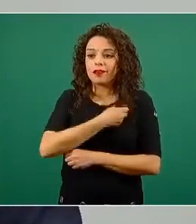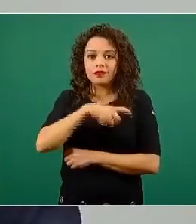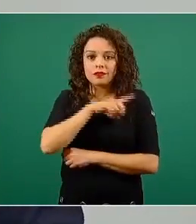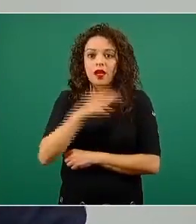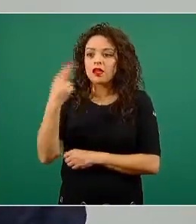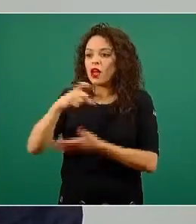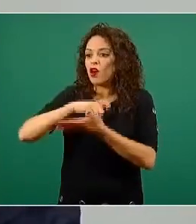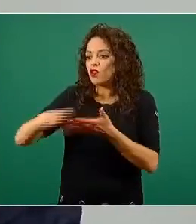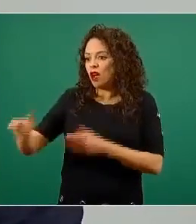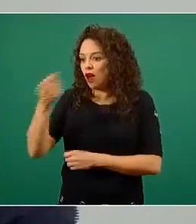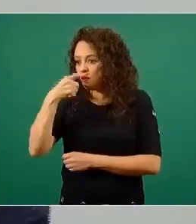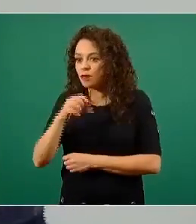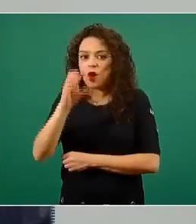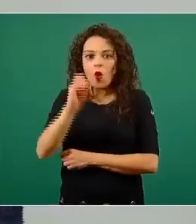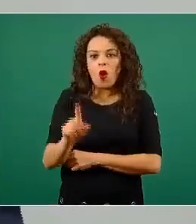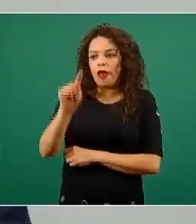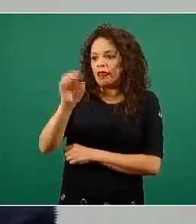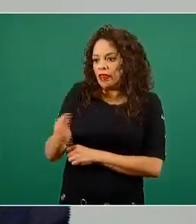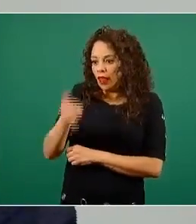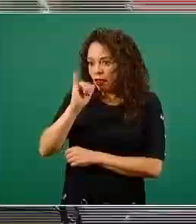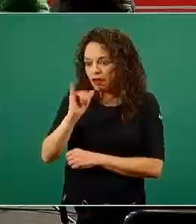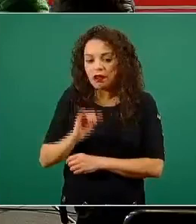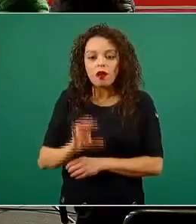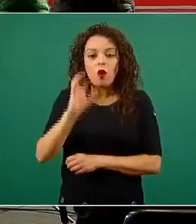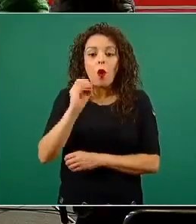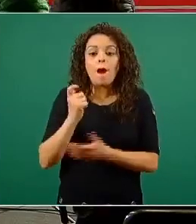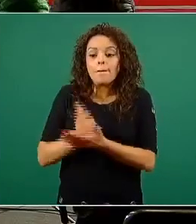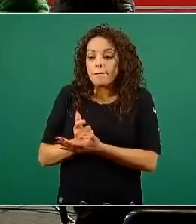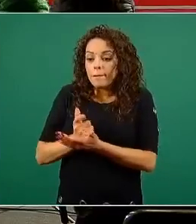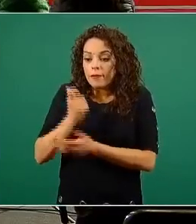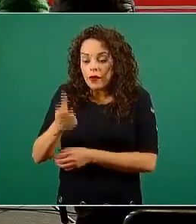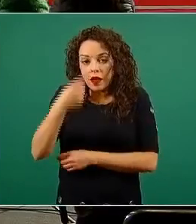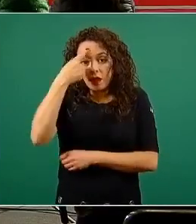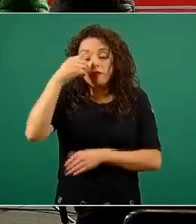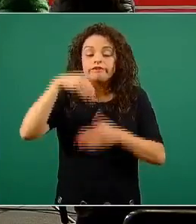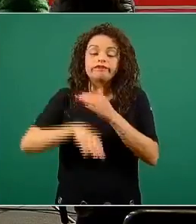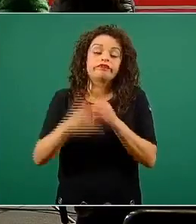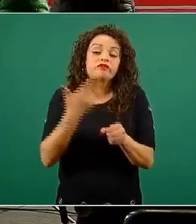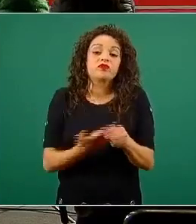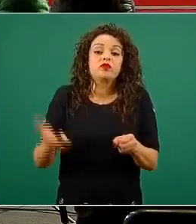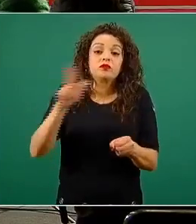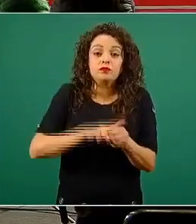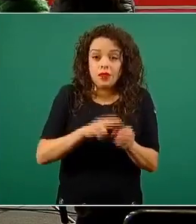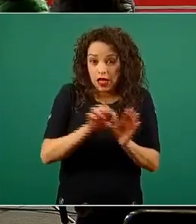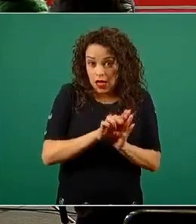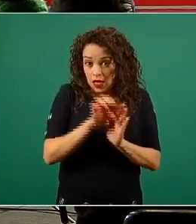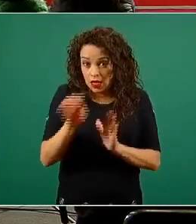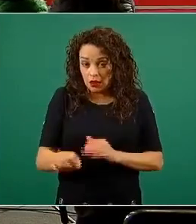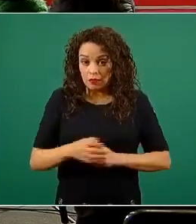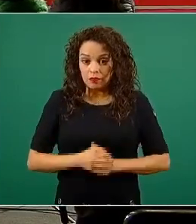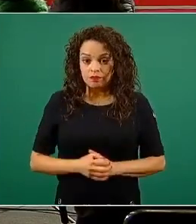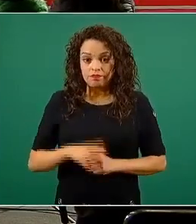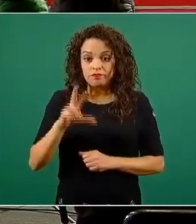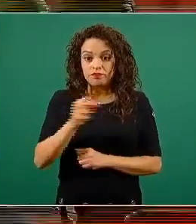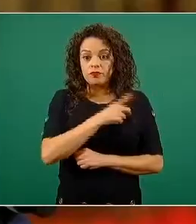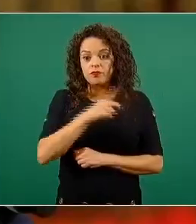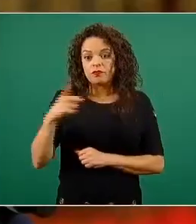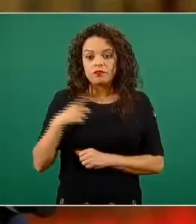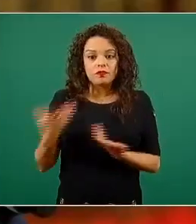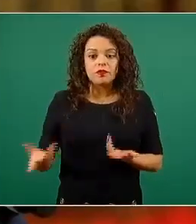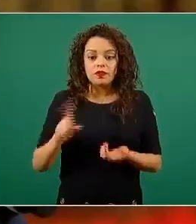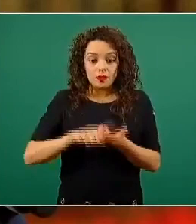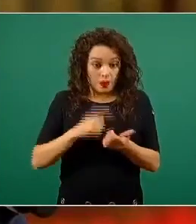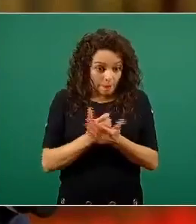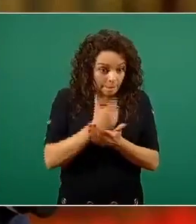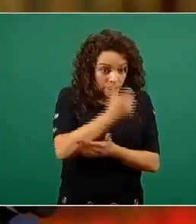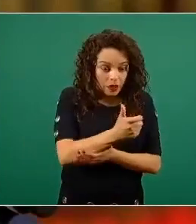test, al tener que pagar, hacer copagos para las hospitalizaciones, por ejemplo, no caigamos en la pobreza o podamos salir